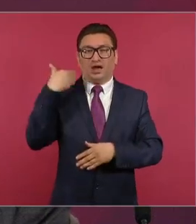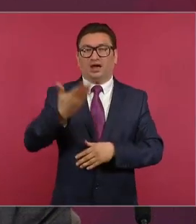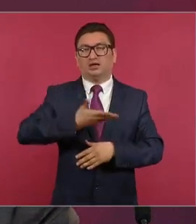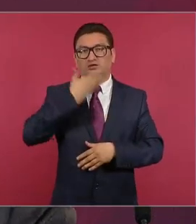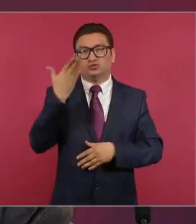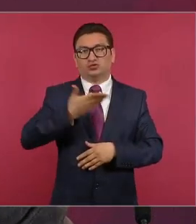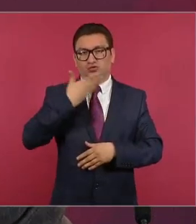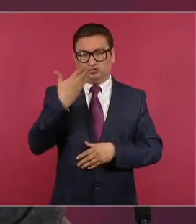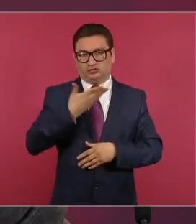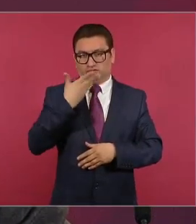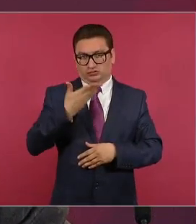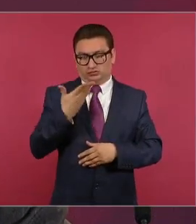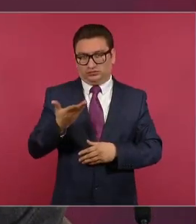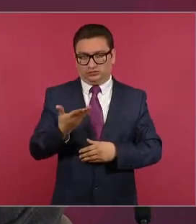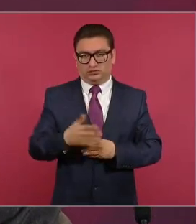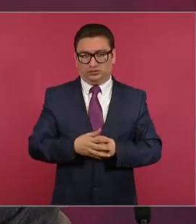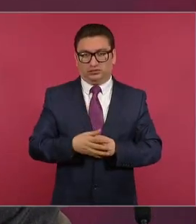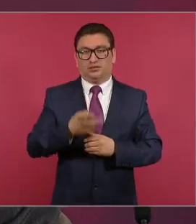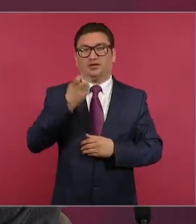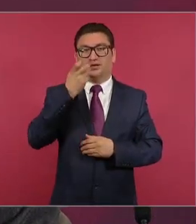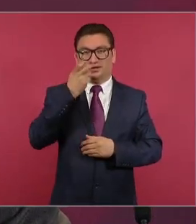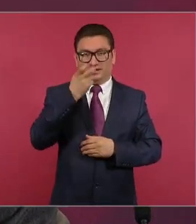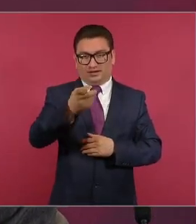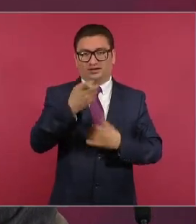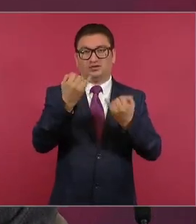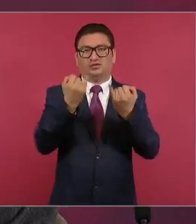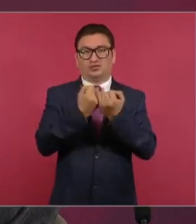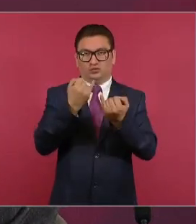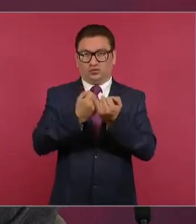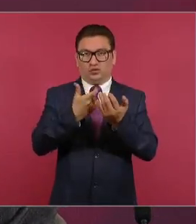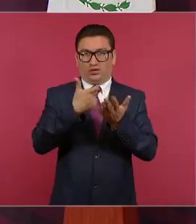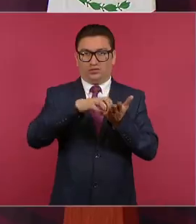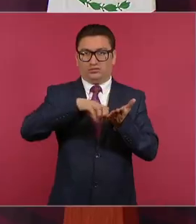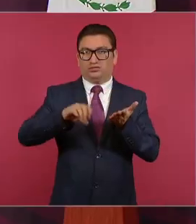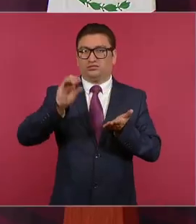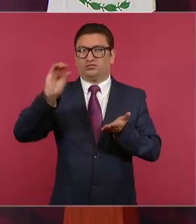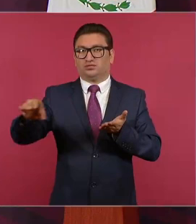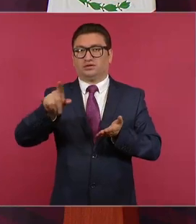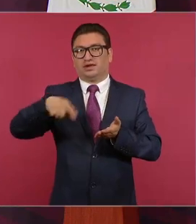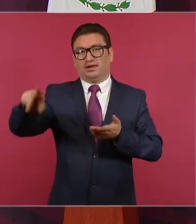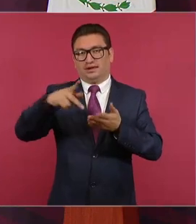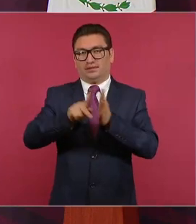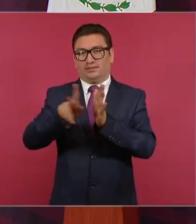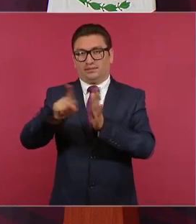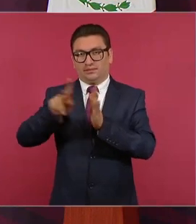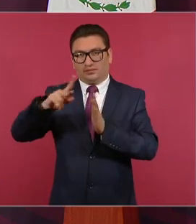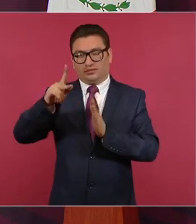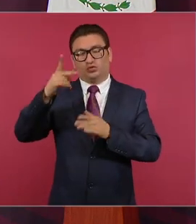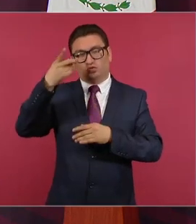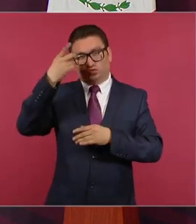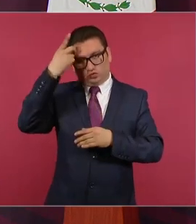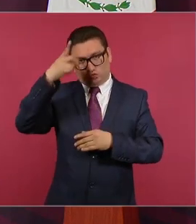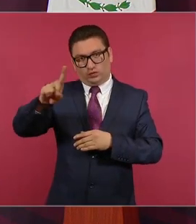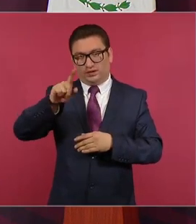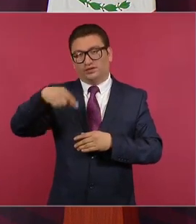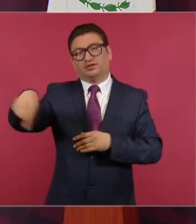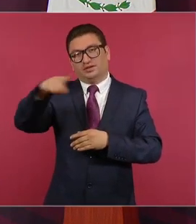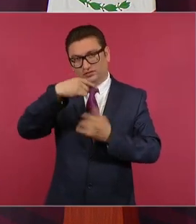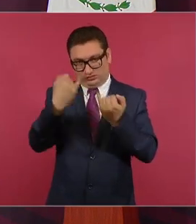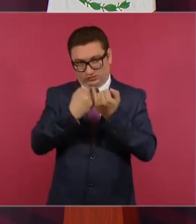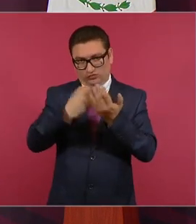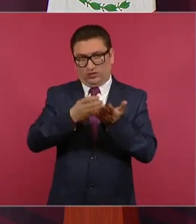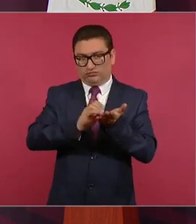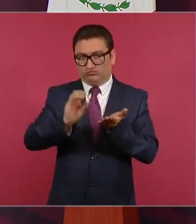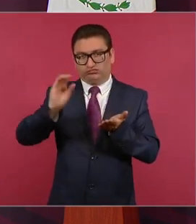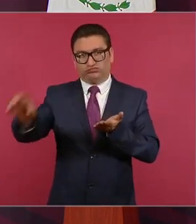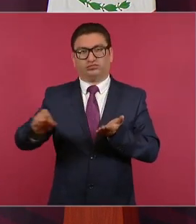también le llegaba a los dueños de algunos medios